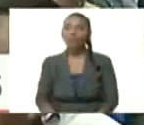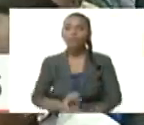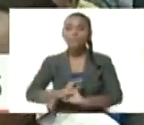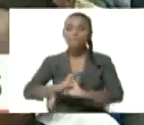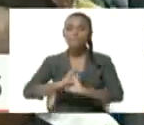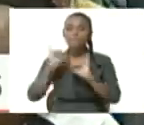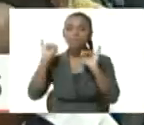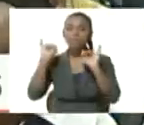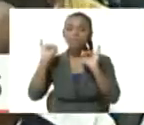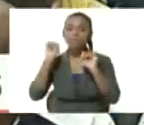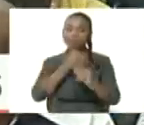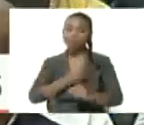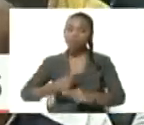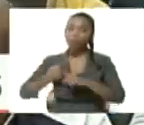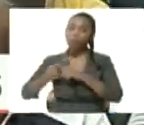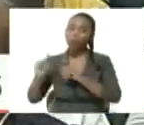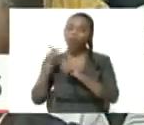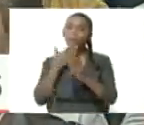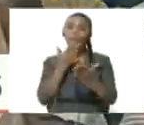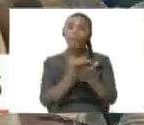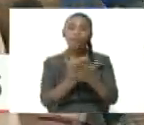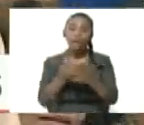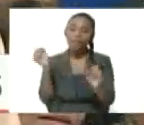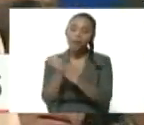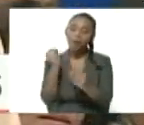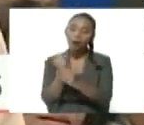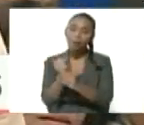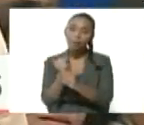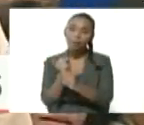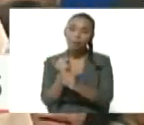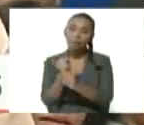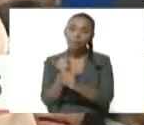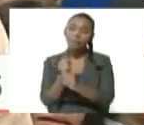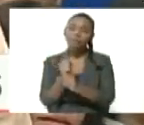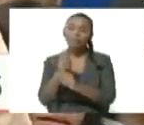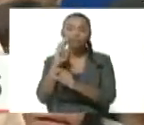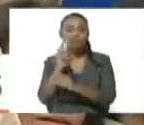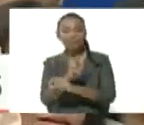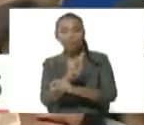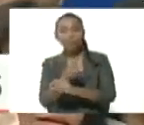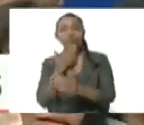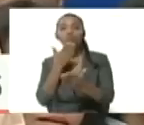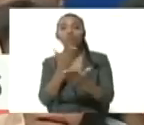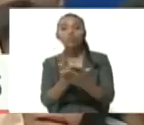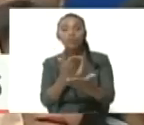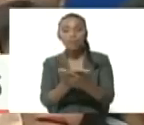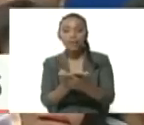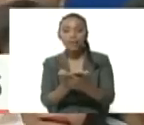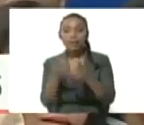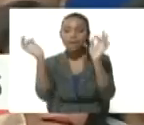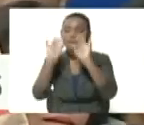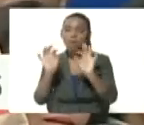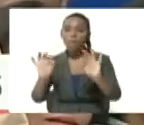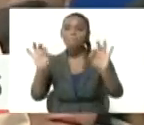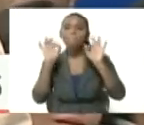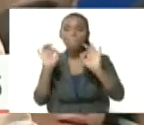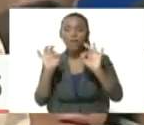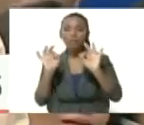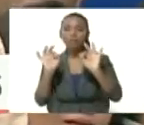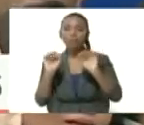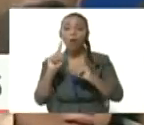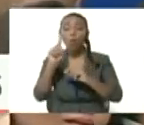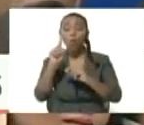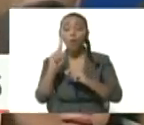Finalmente, presidente, otra de las propuestas que trabajamos tiene que ver con solicitarle de manera especial la activación de una